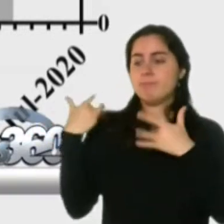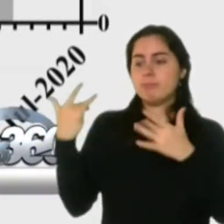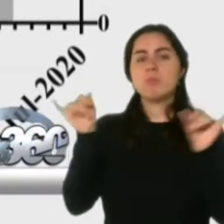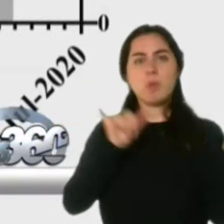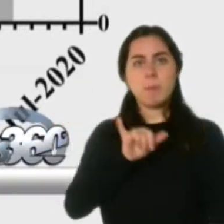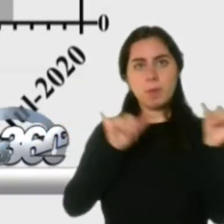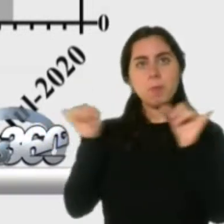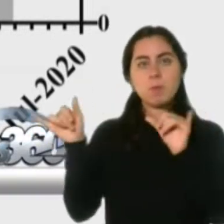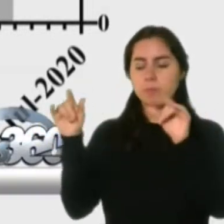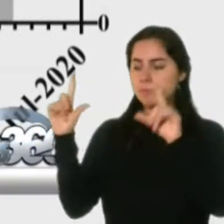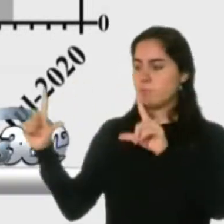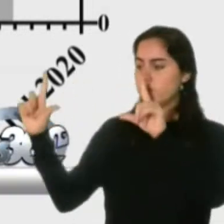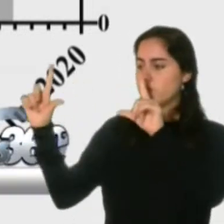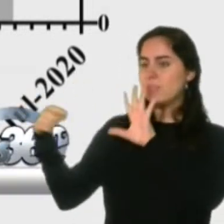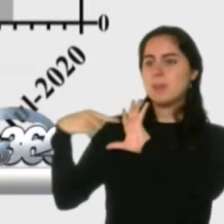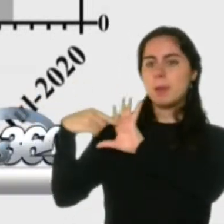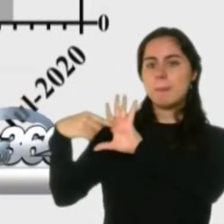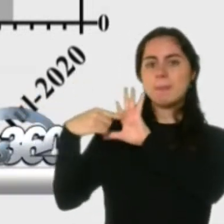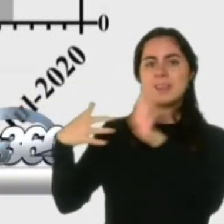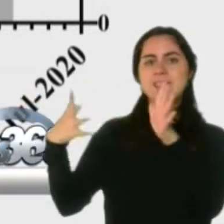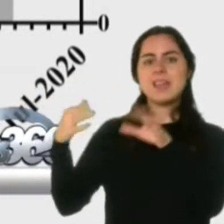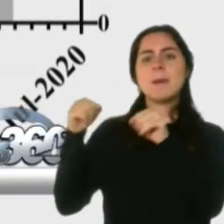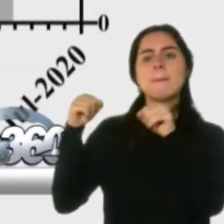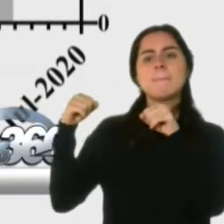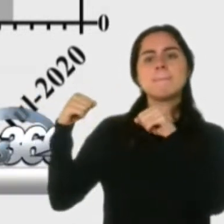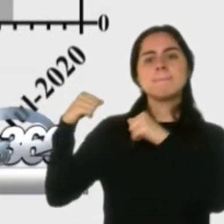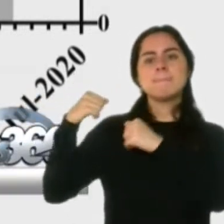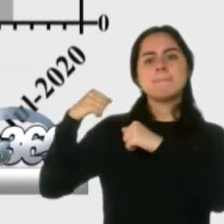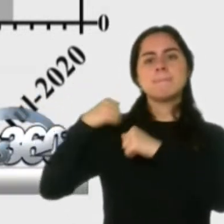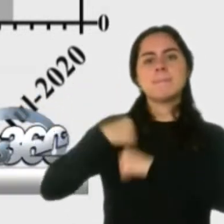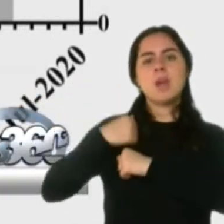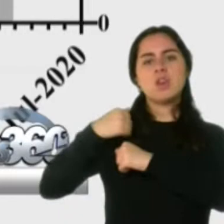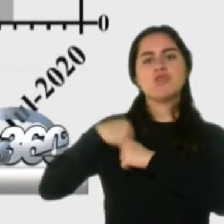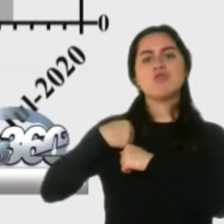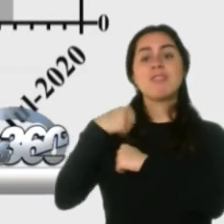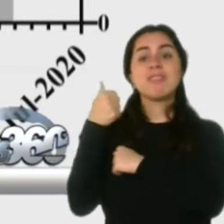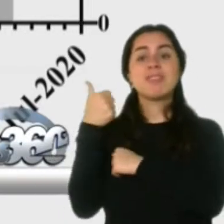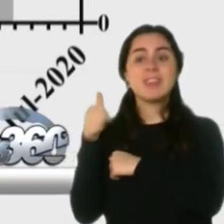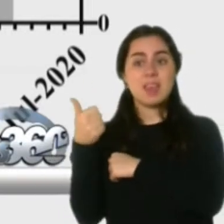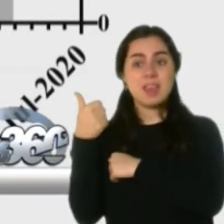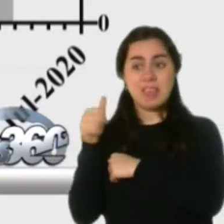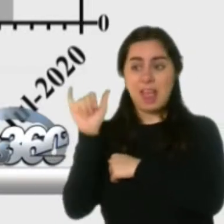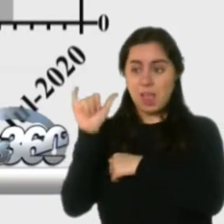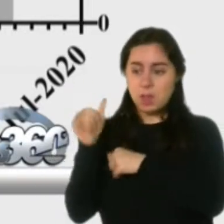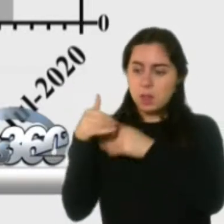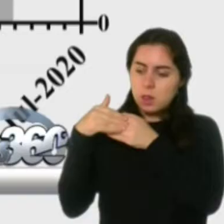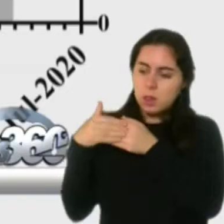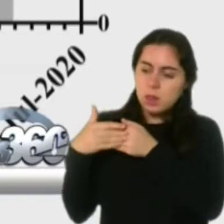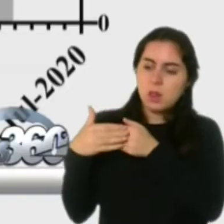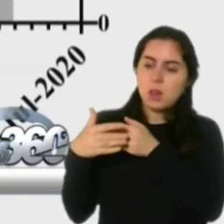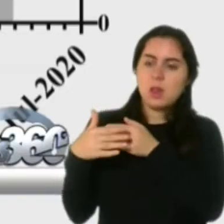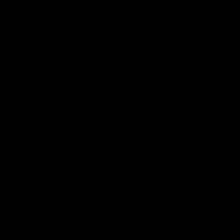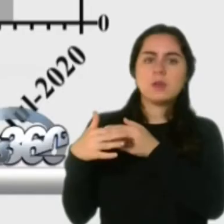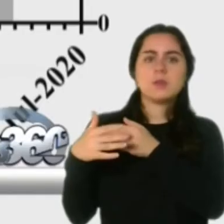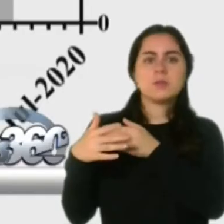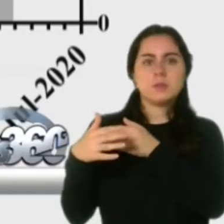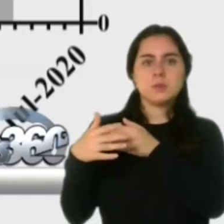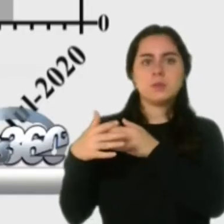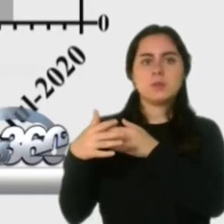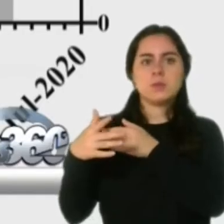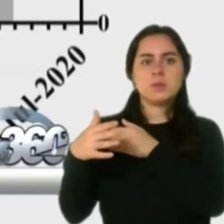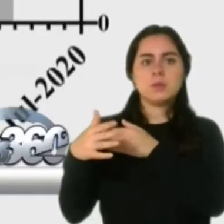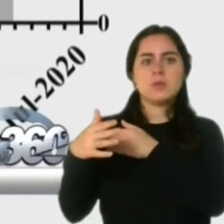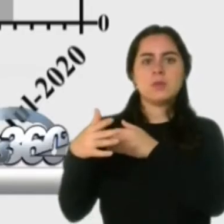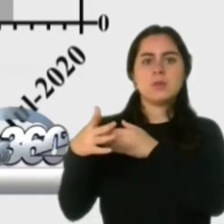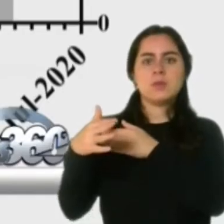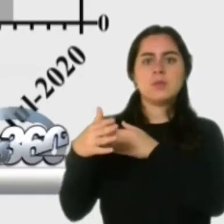presentamos, desde el 10 de mayo teníamos una positividad en Puerto Rico de menos